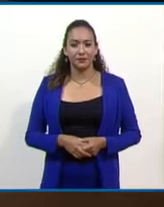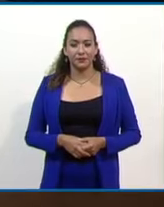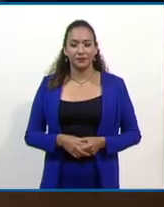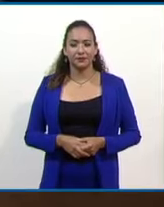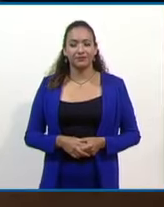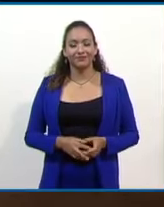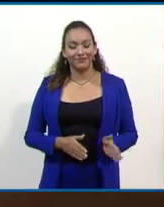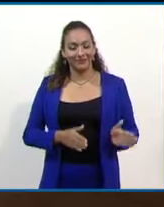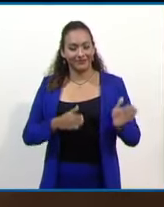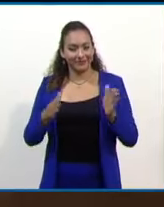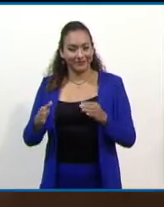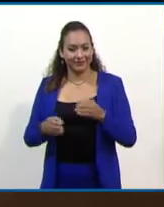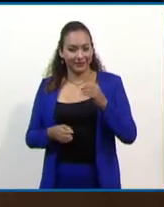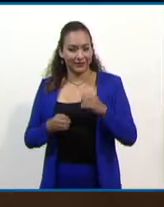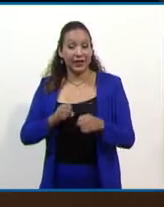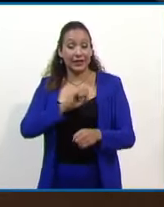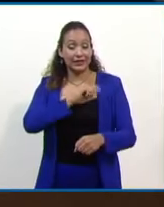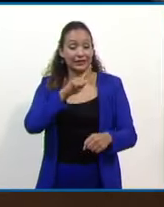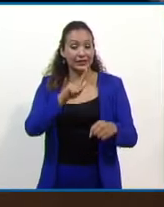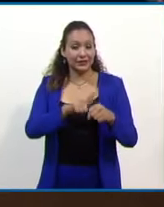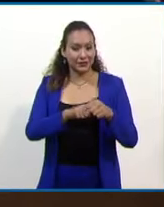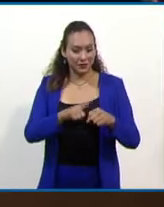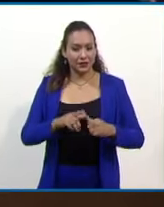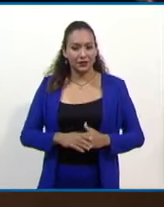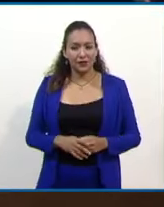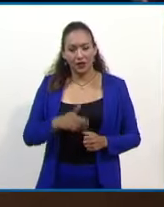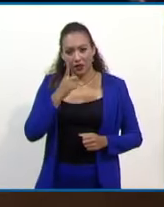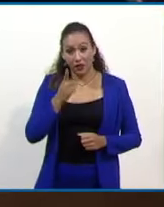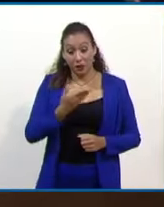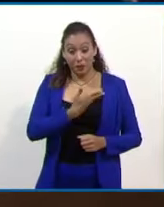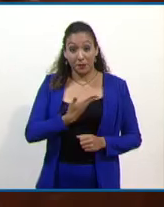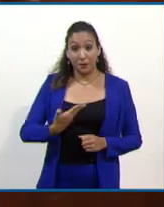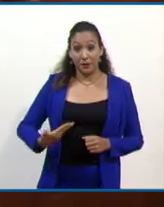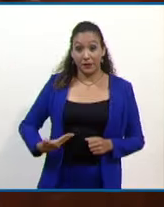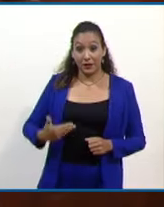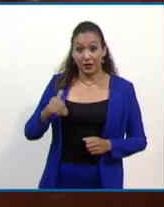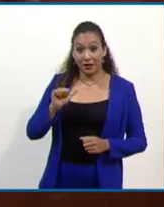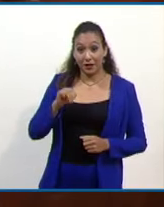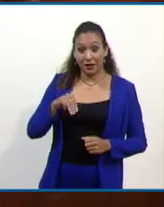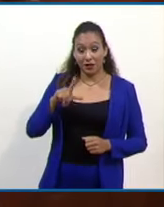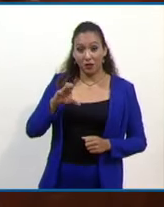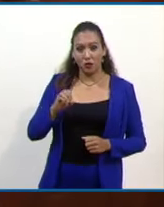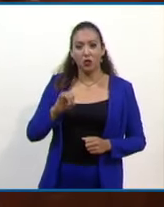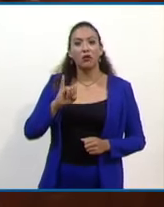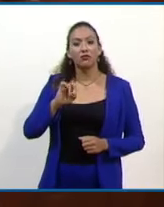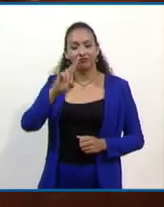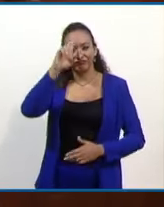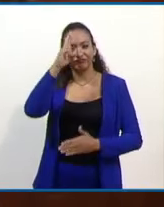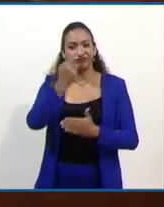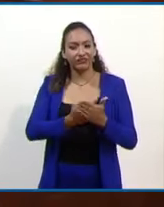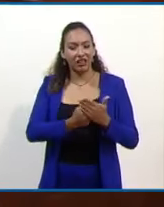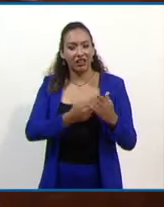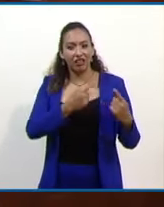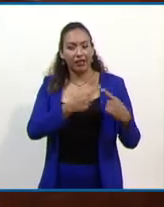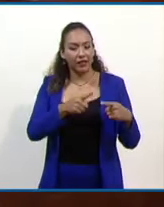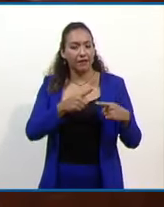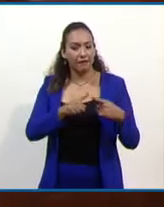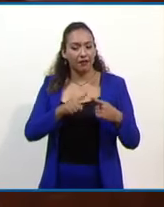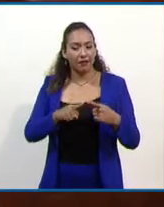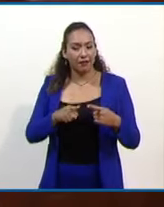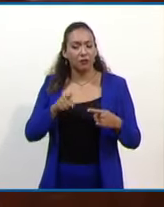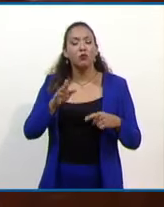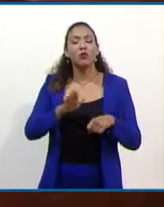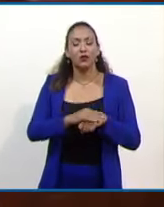Por su parte, la Sala Regional Especializada determinó que el presidente López Obrador cometió diversas infracciones electorales al